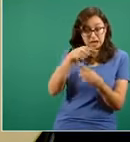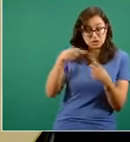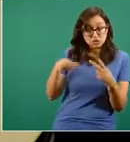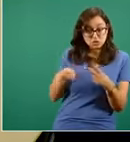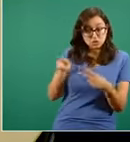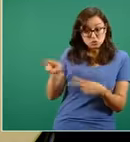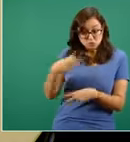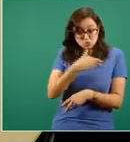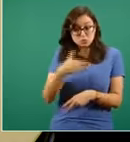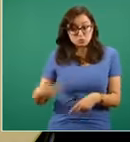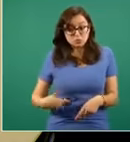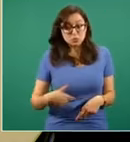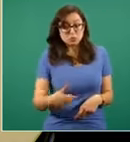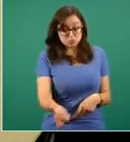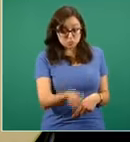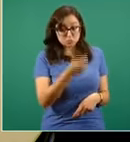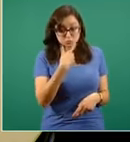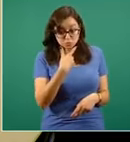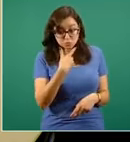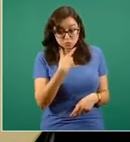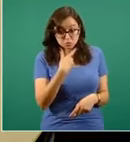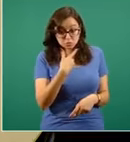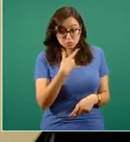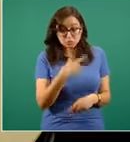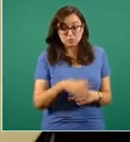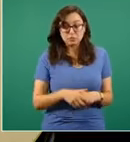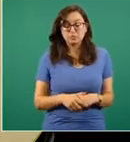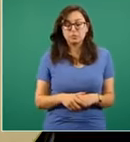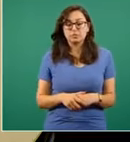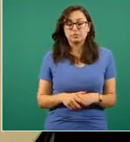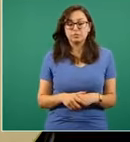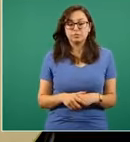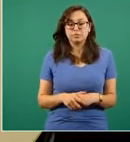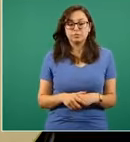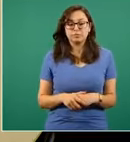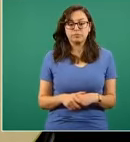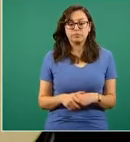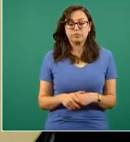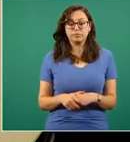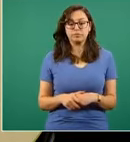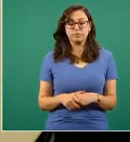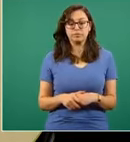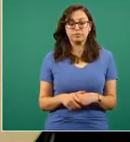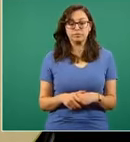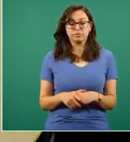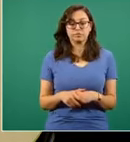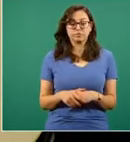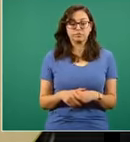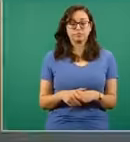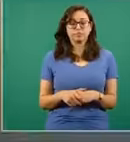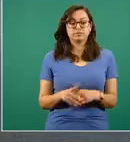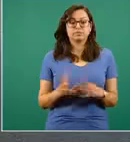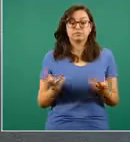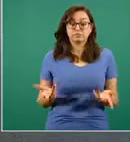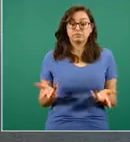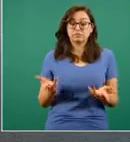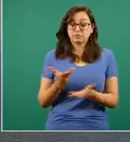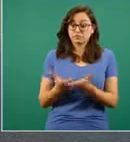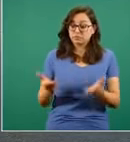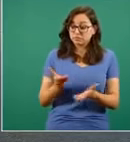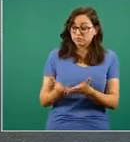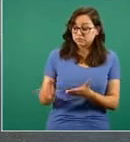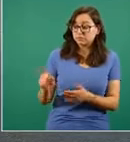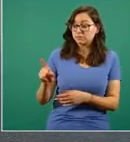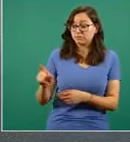medicamentos que se le recetaron al presidente, y una vez que ya el mandatario regresó a